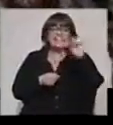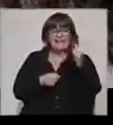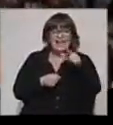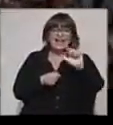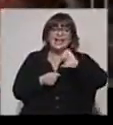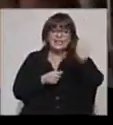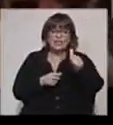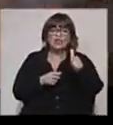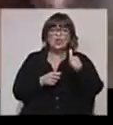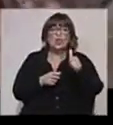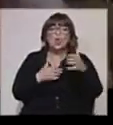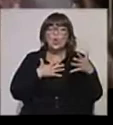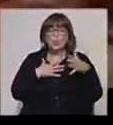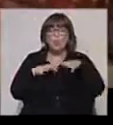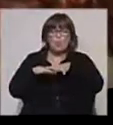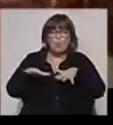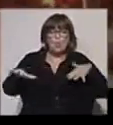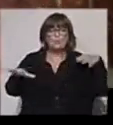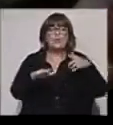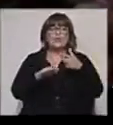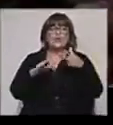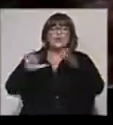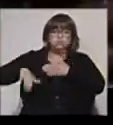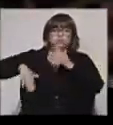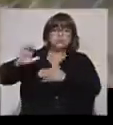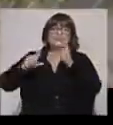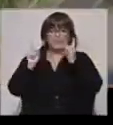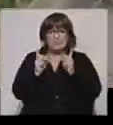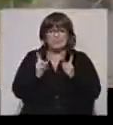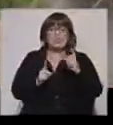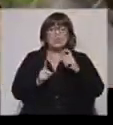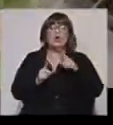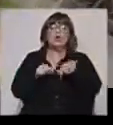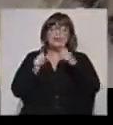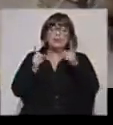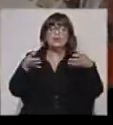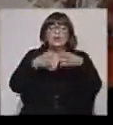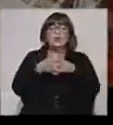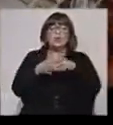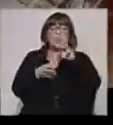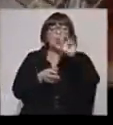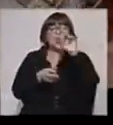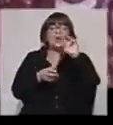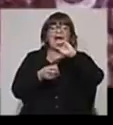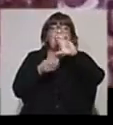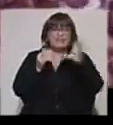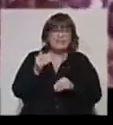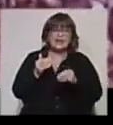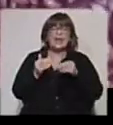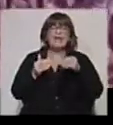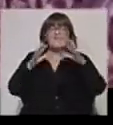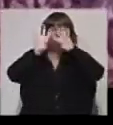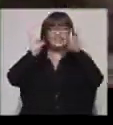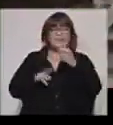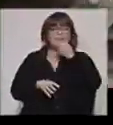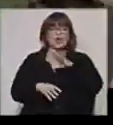ganadora del mejor cuerpo de baile por la Candonga Africana, mejor cuerda de tambores también la Candonga Africana, mejor cuerpo de baile Uráfrica, la mejor vedette fue Majo Pires de la Simona,